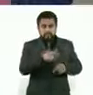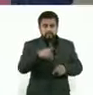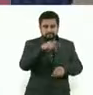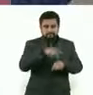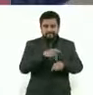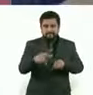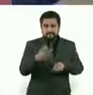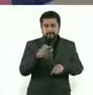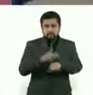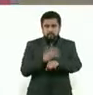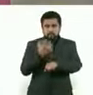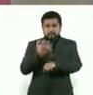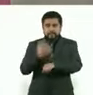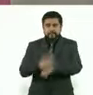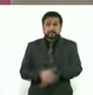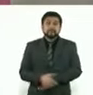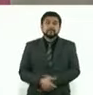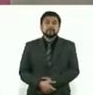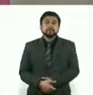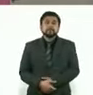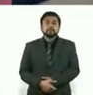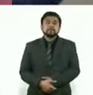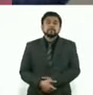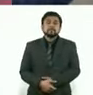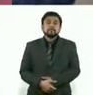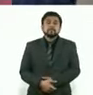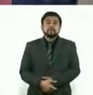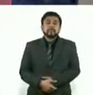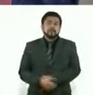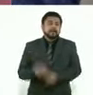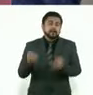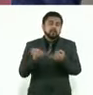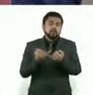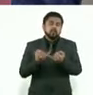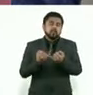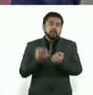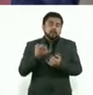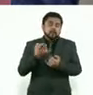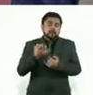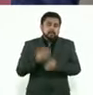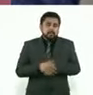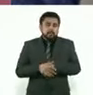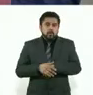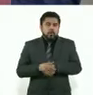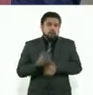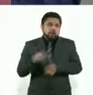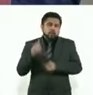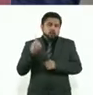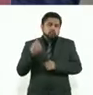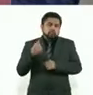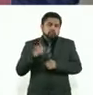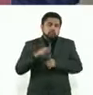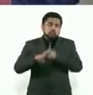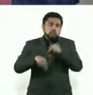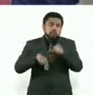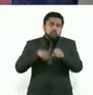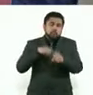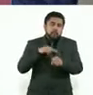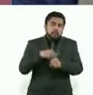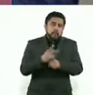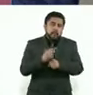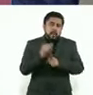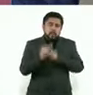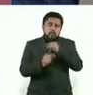puede... ¿Mandé? Ah, sí. Y bueno, el desgaste normal, o sea, la intemperización, eso pues